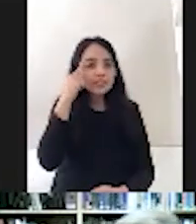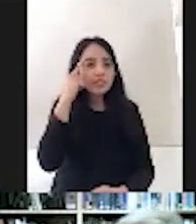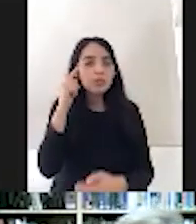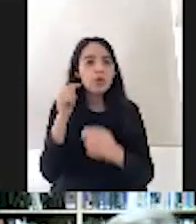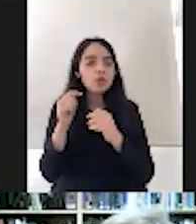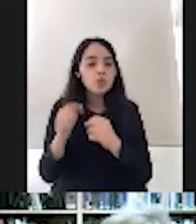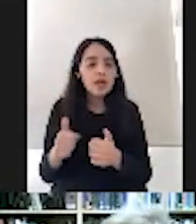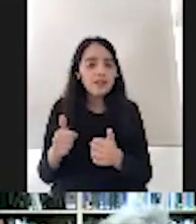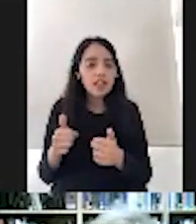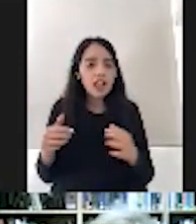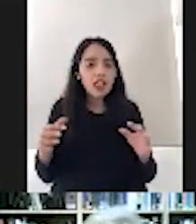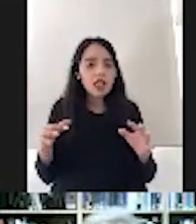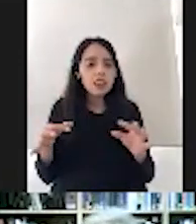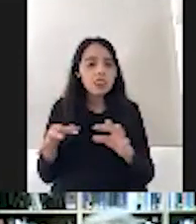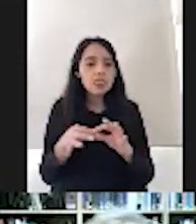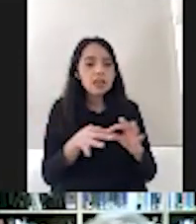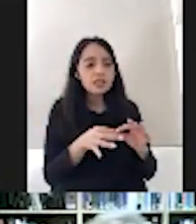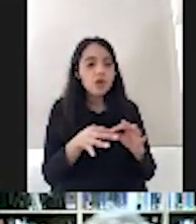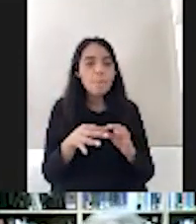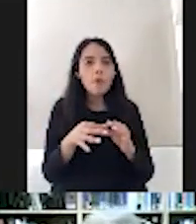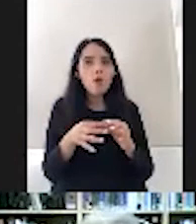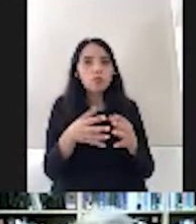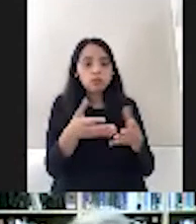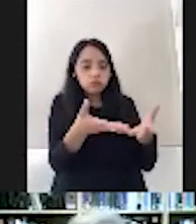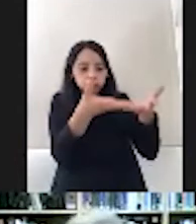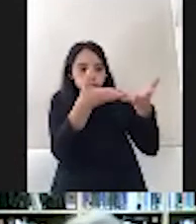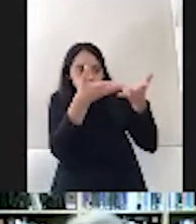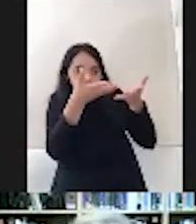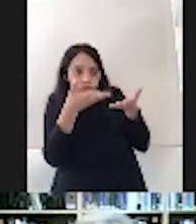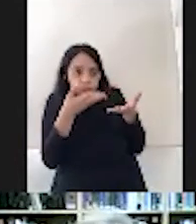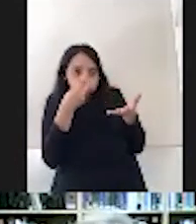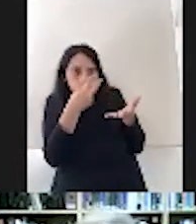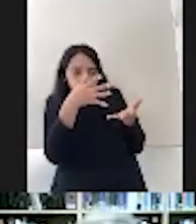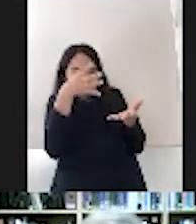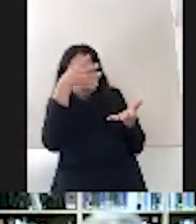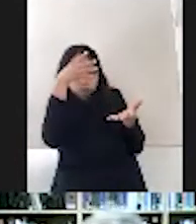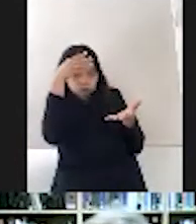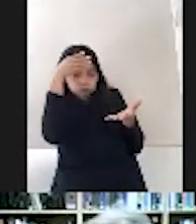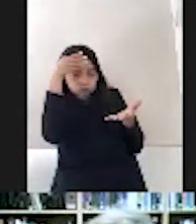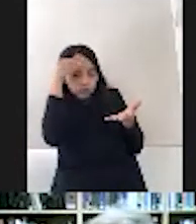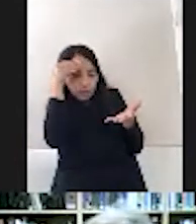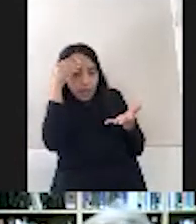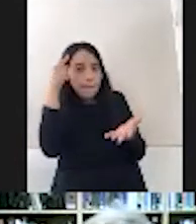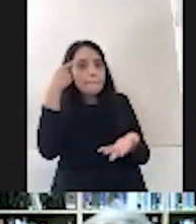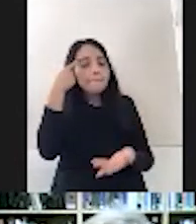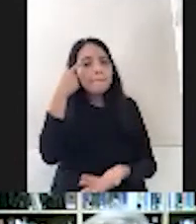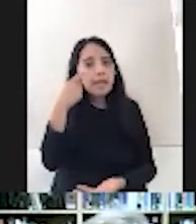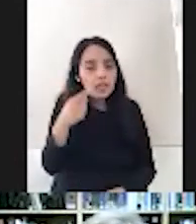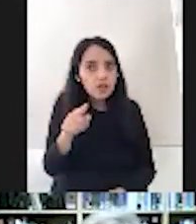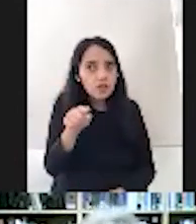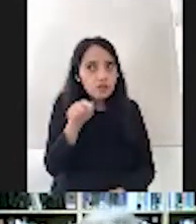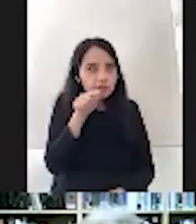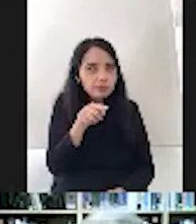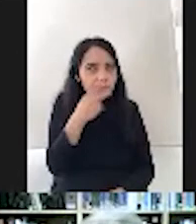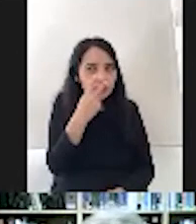ver con recibir un estímulo y procesarlo. Pero esta mirada muy